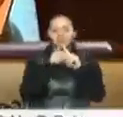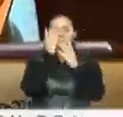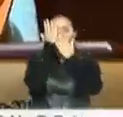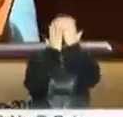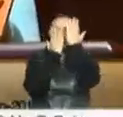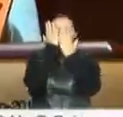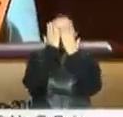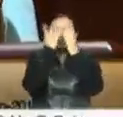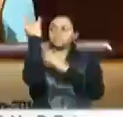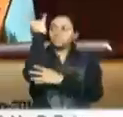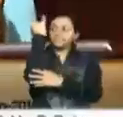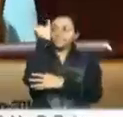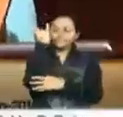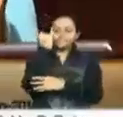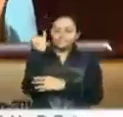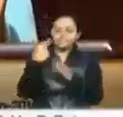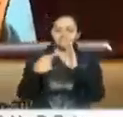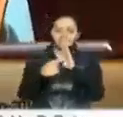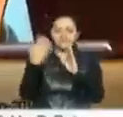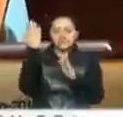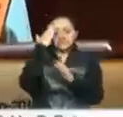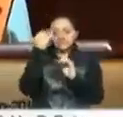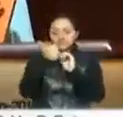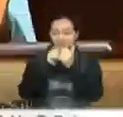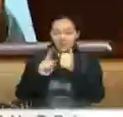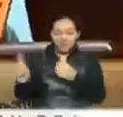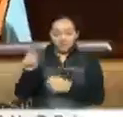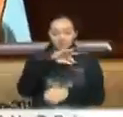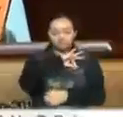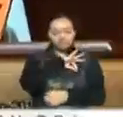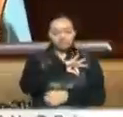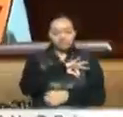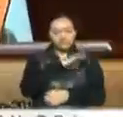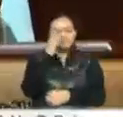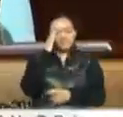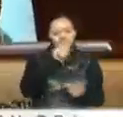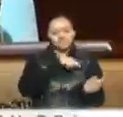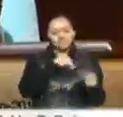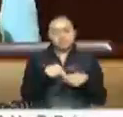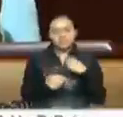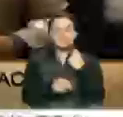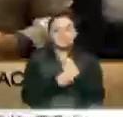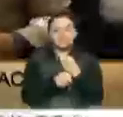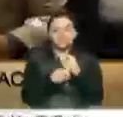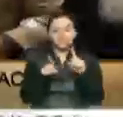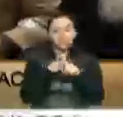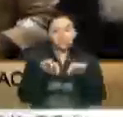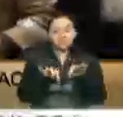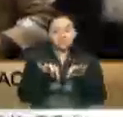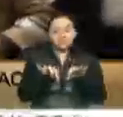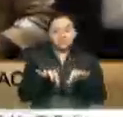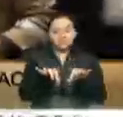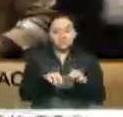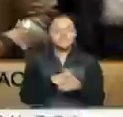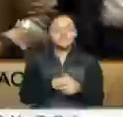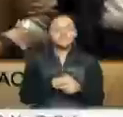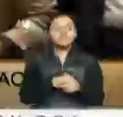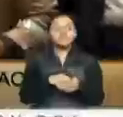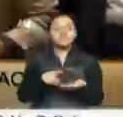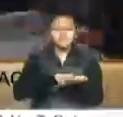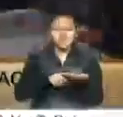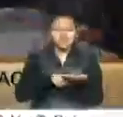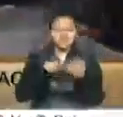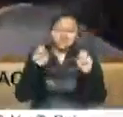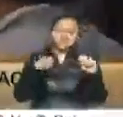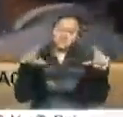obra de Guayasamín, que sepa que cada uno de nosotros viene acá a poner una semilla. En esta sesión hubo espacio